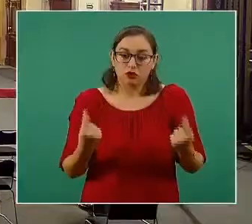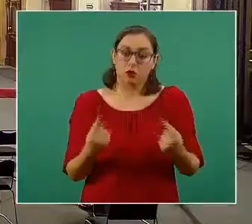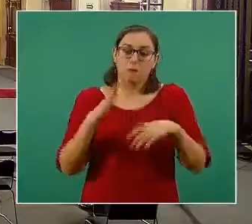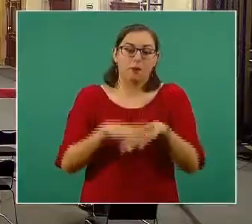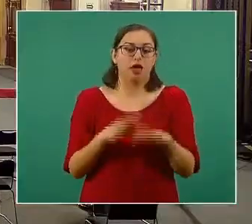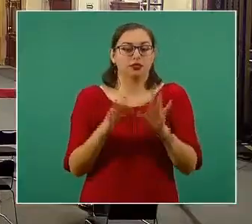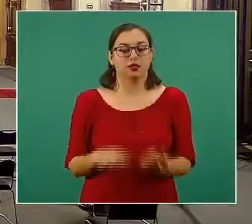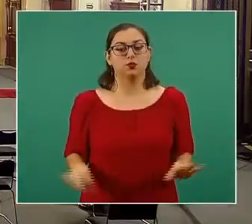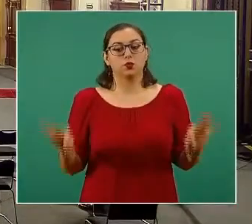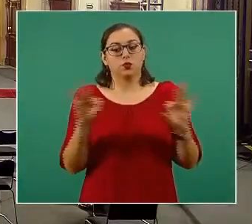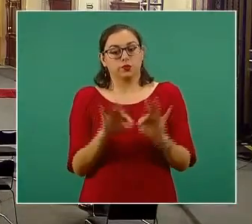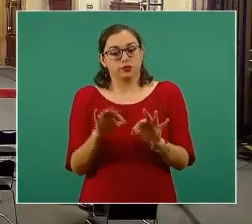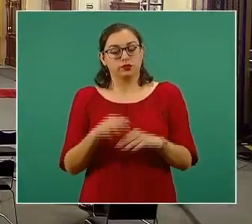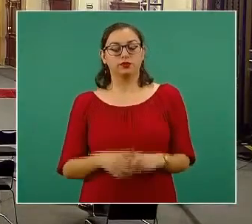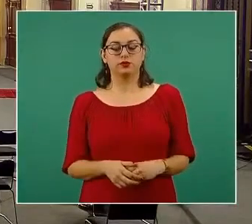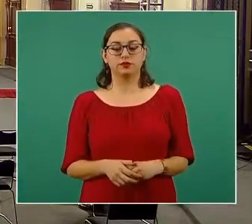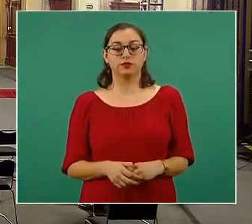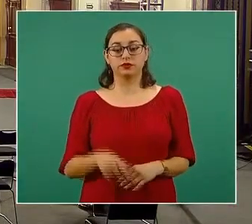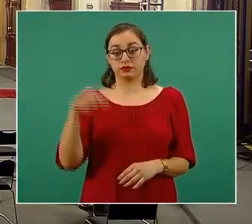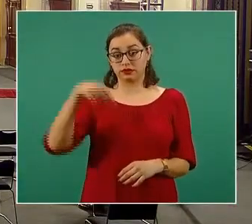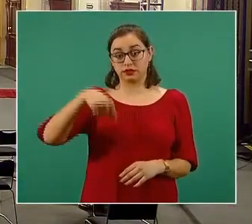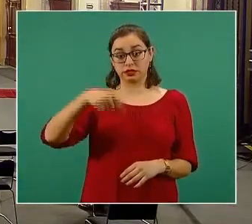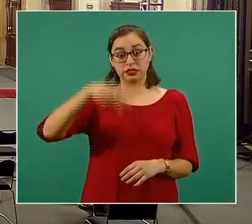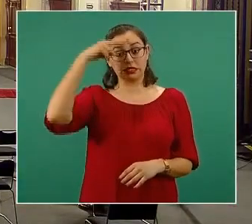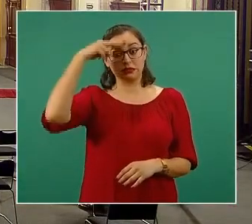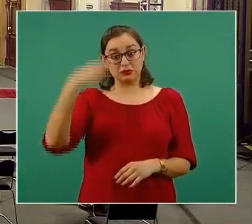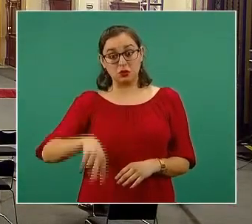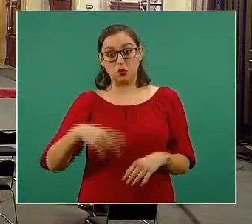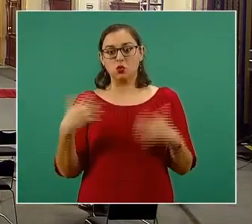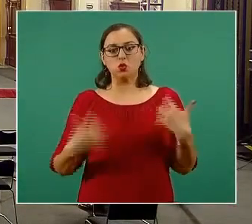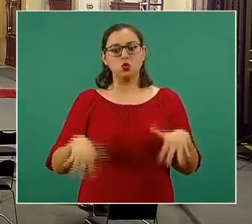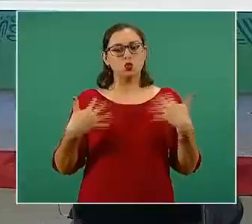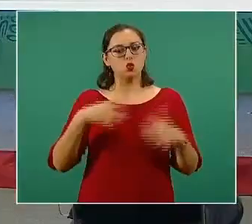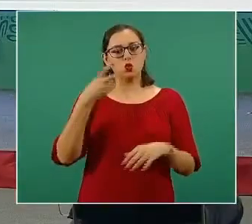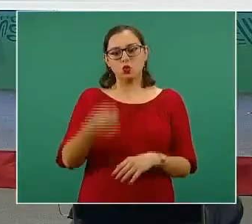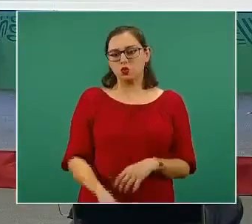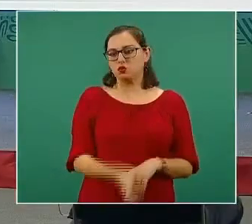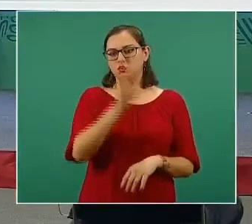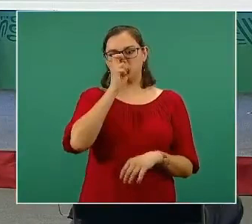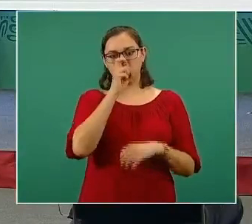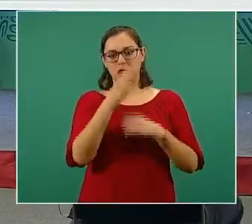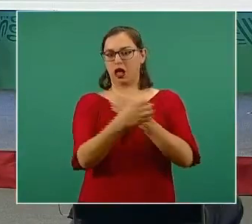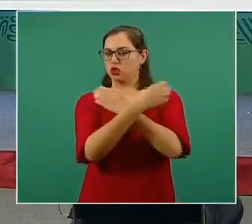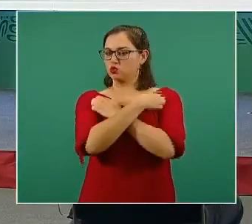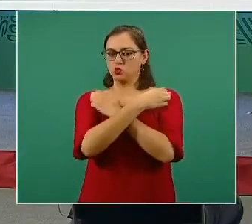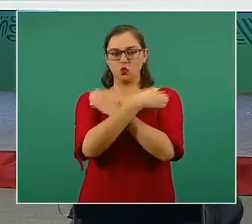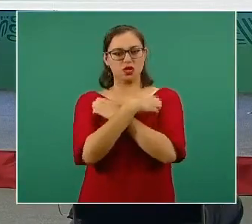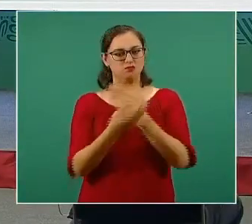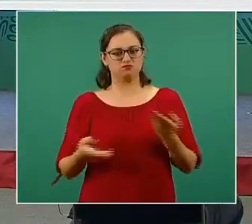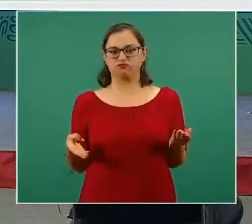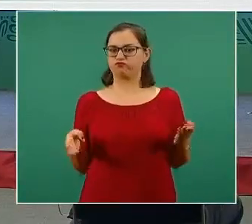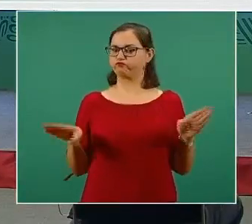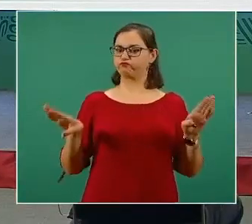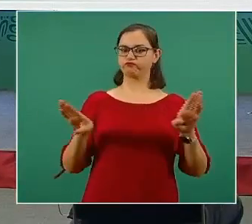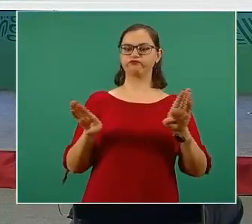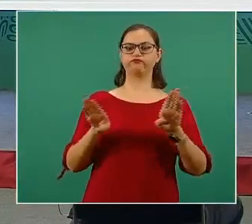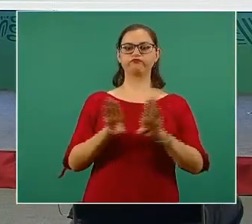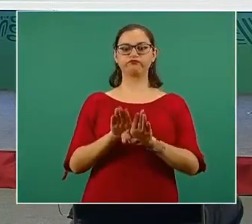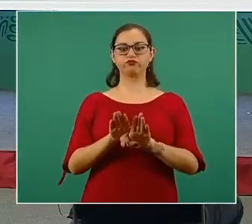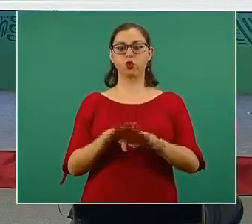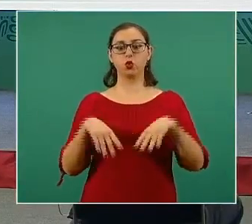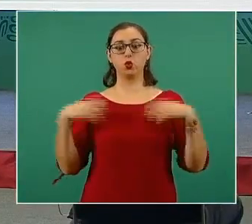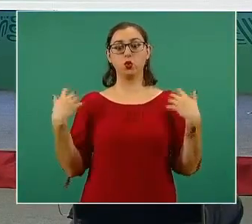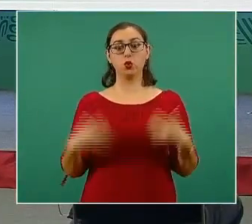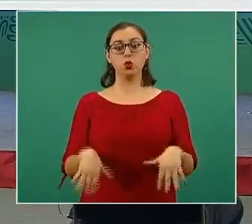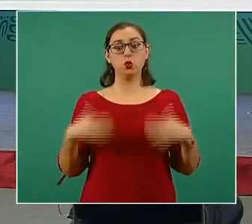importante. En México hemos tenido una de las medidas más estrictas de suspensión temporal de las actividades educativas. Esto